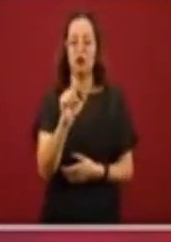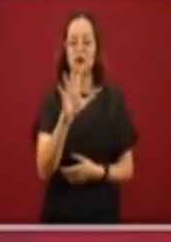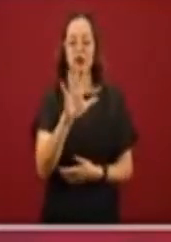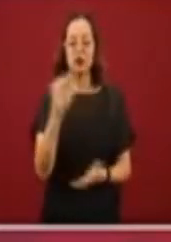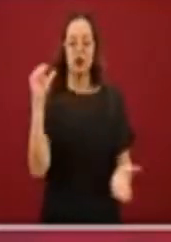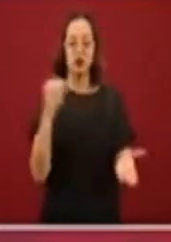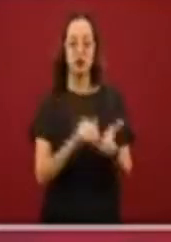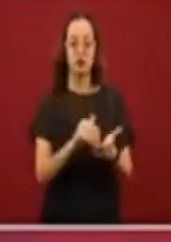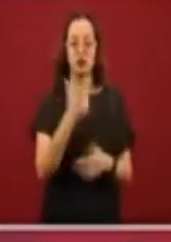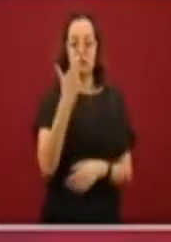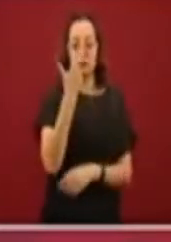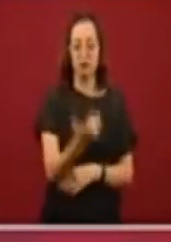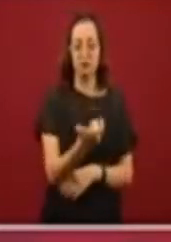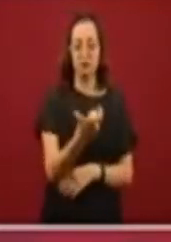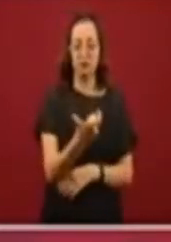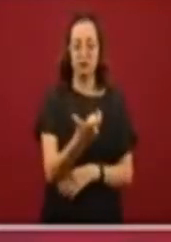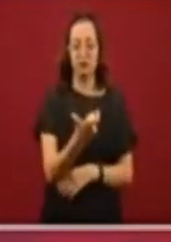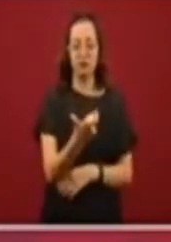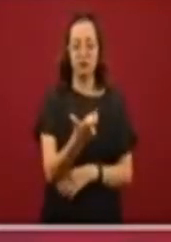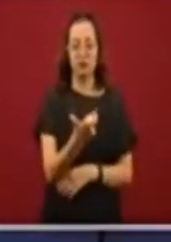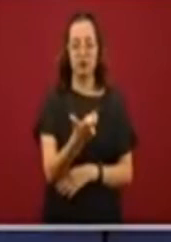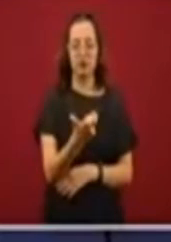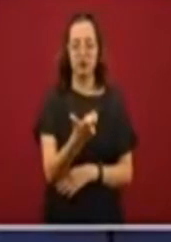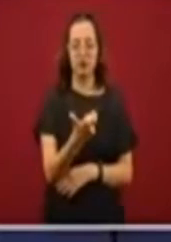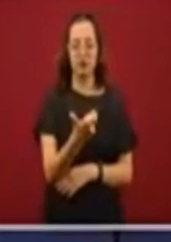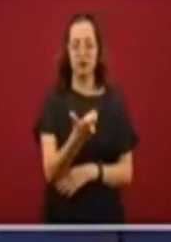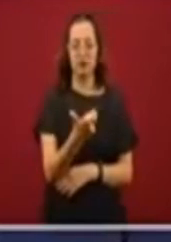pesos cada uno.